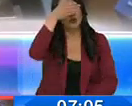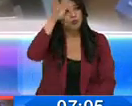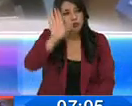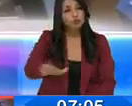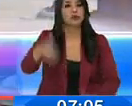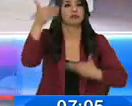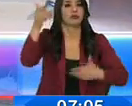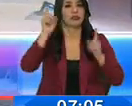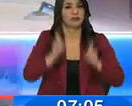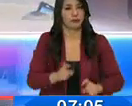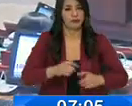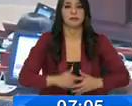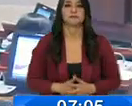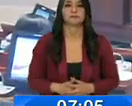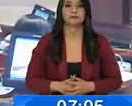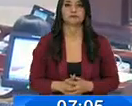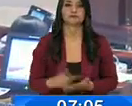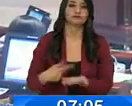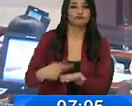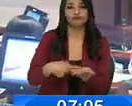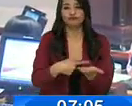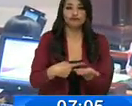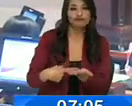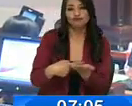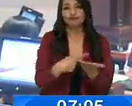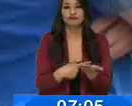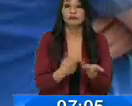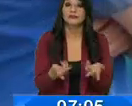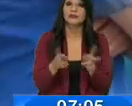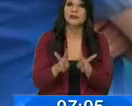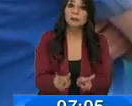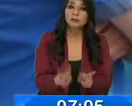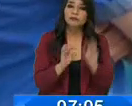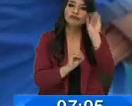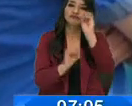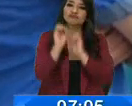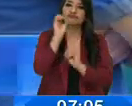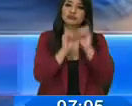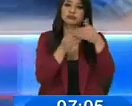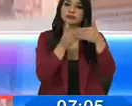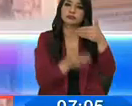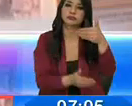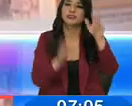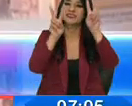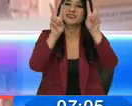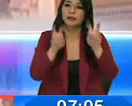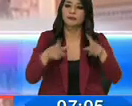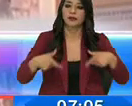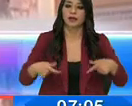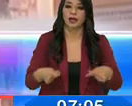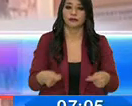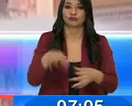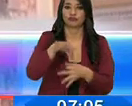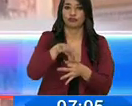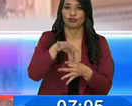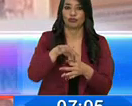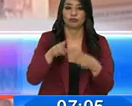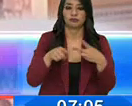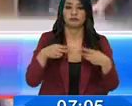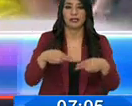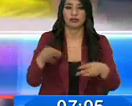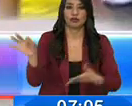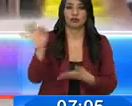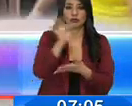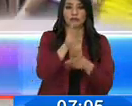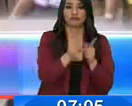política. Mientras la discusión avanza, se busca despejar también observaciones de otro tipo referente al gasto electoral, método de asignación de